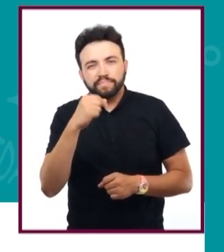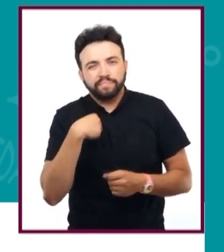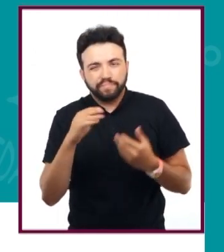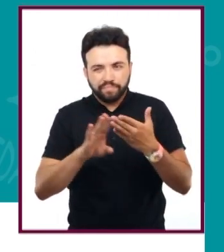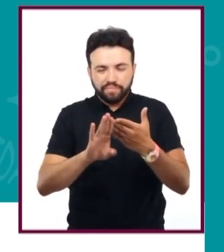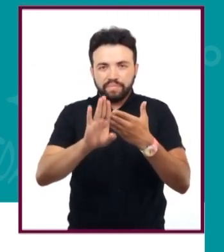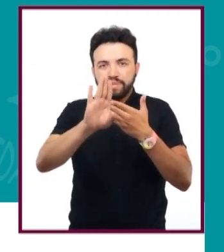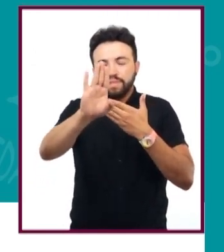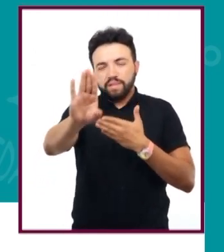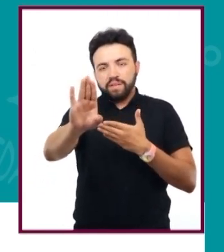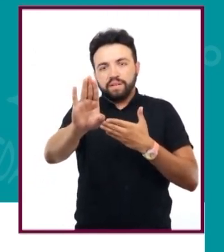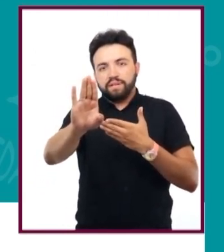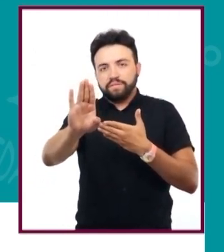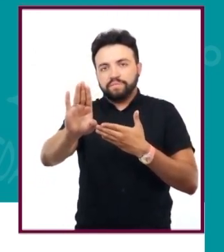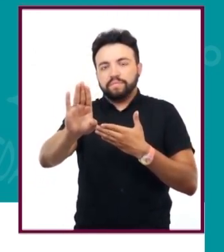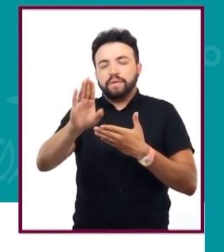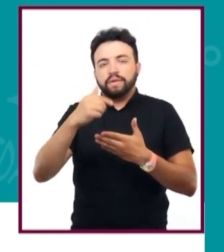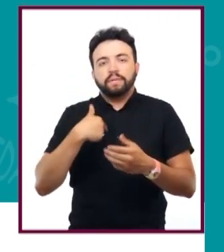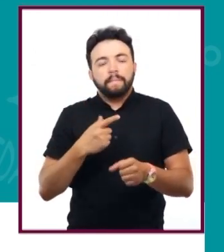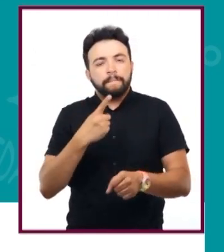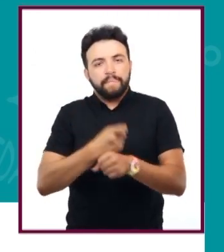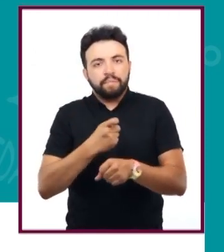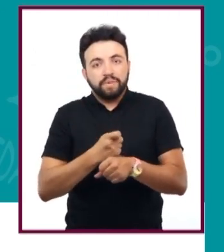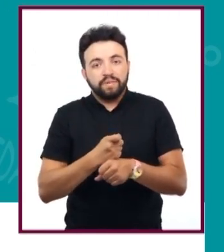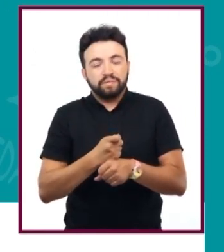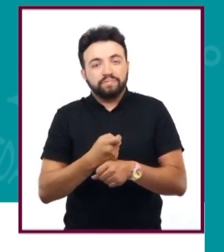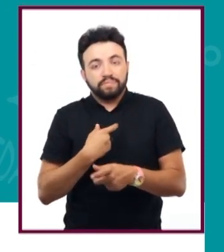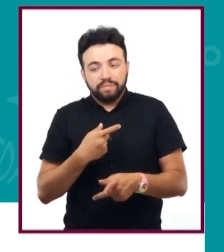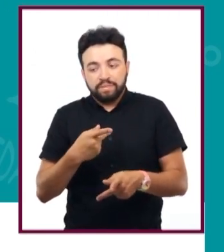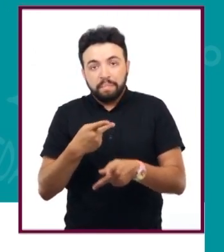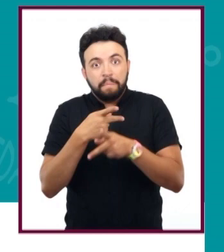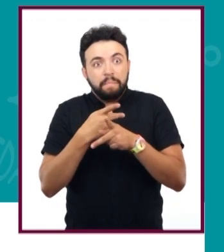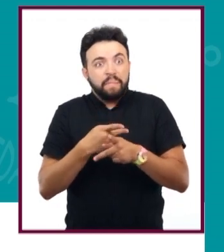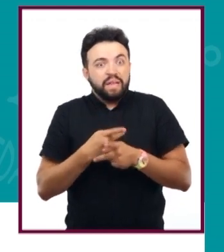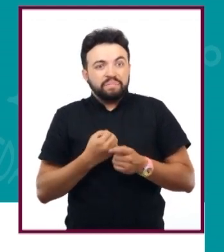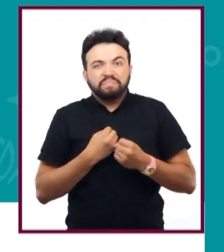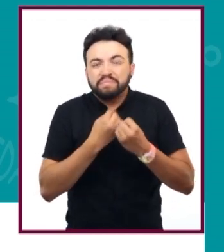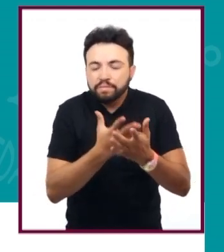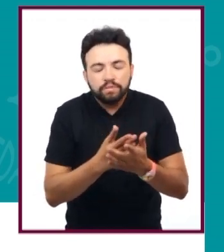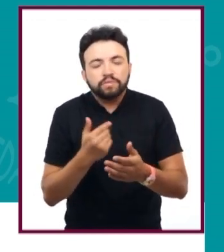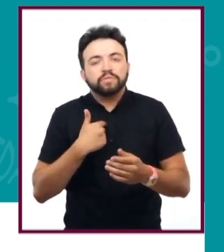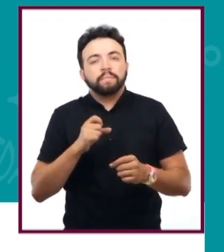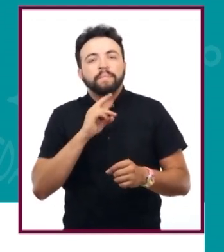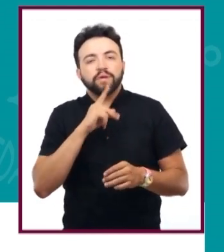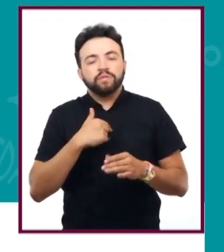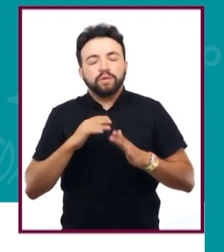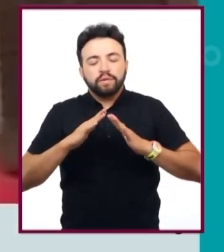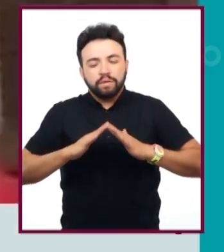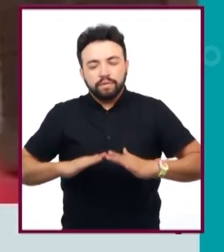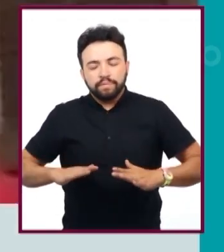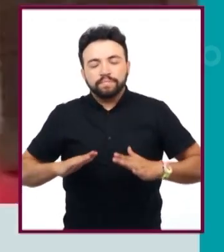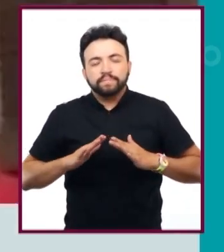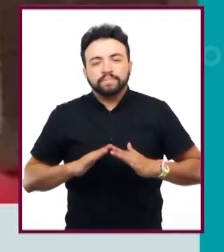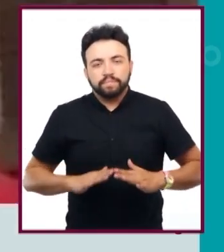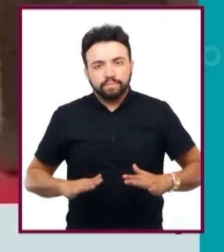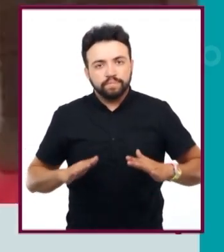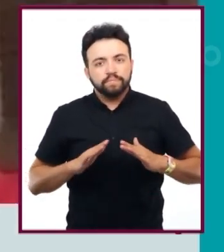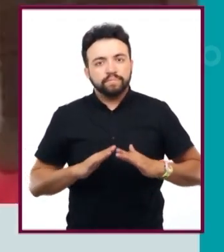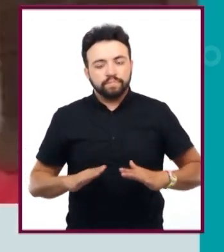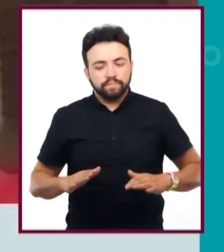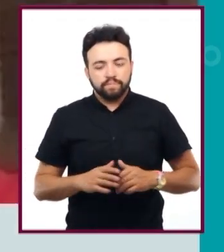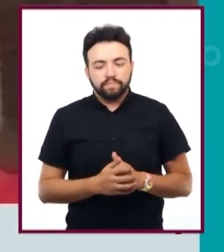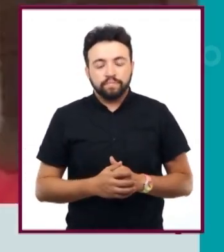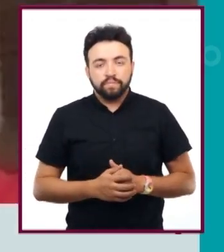persona y respirar en lo que me calmo para no irlo a herir o decir algo que no deba. Trato de